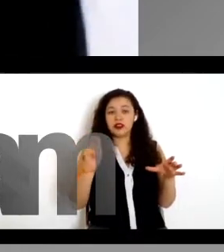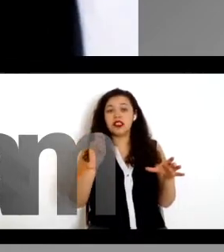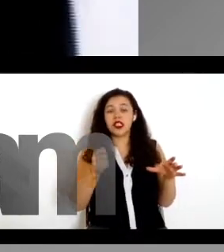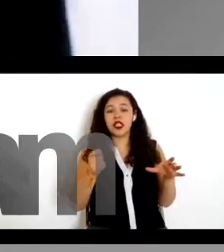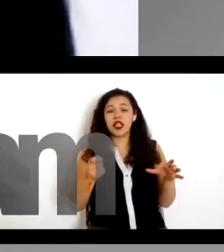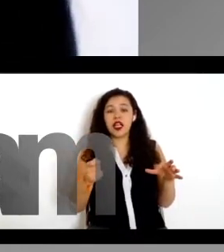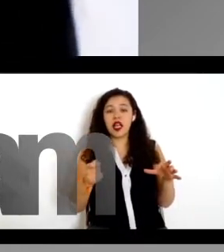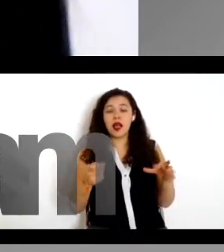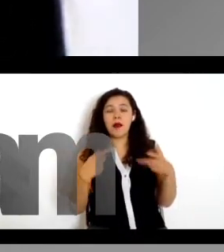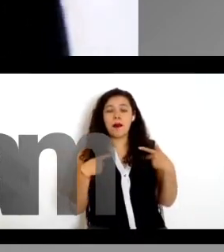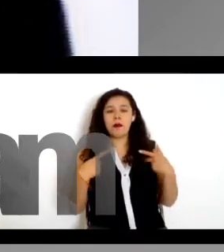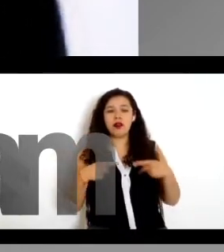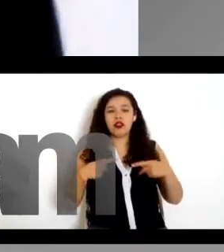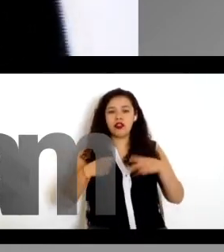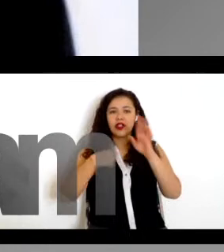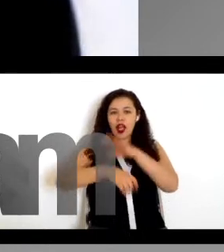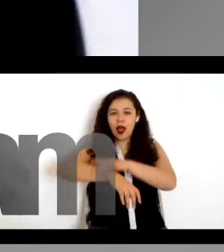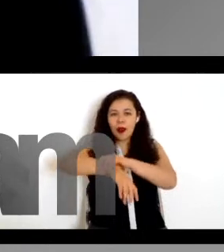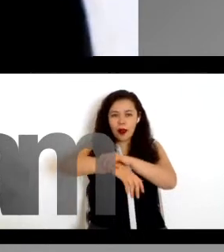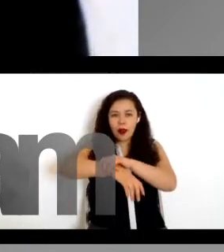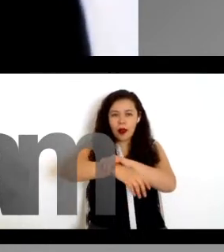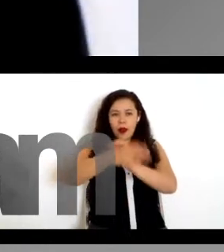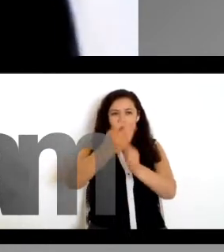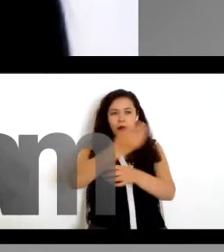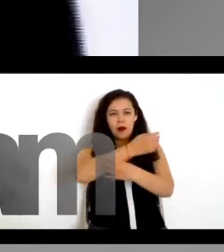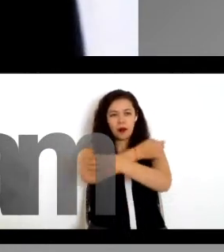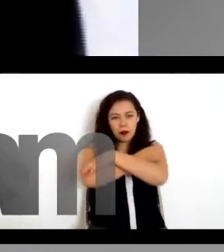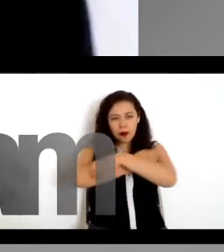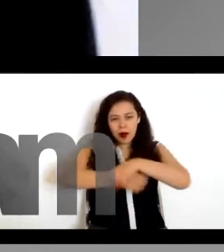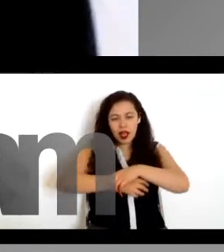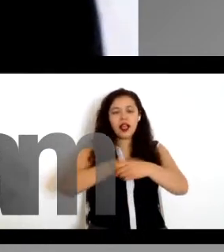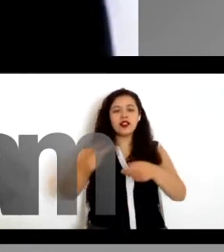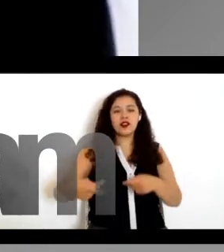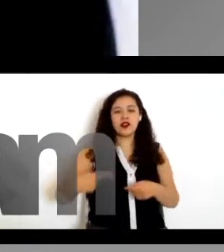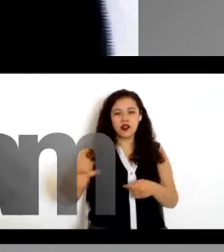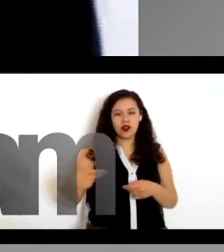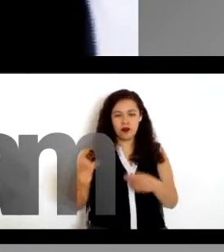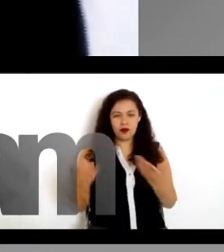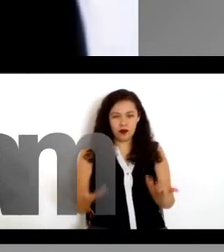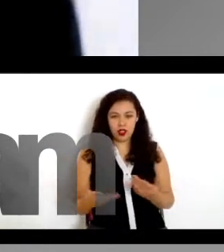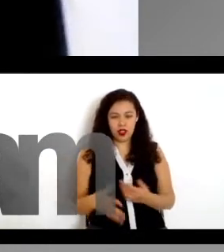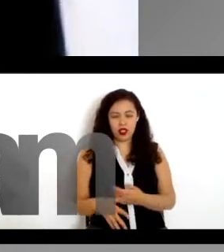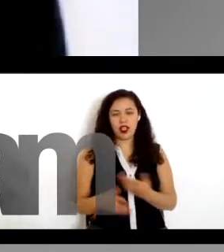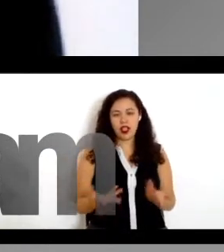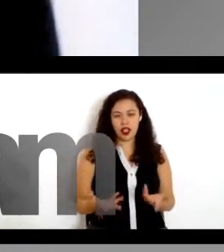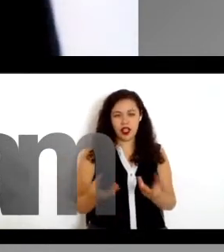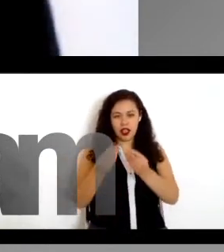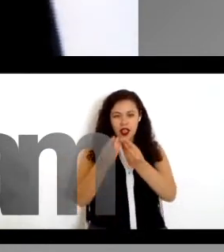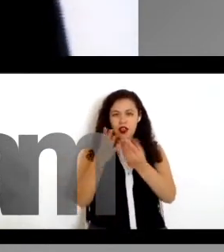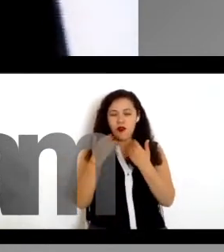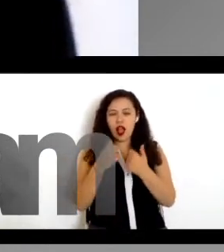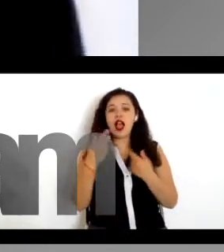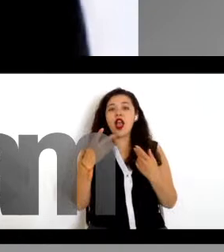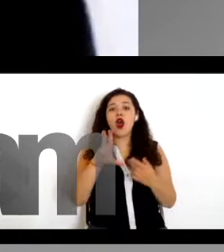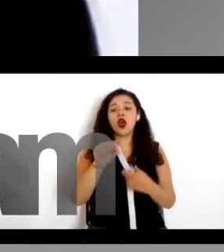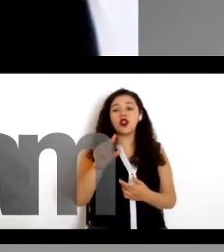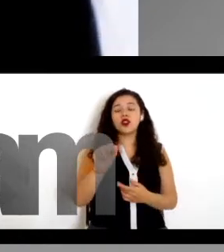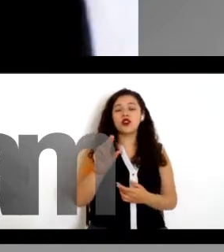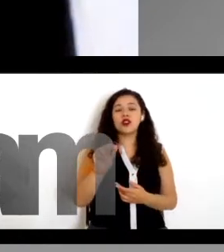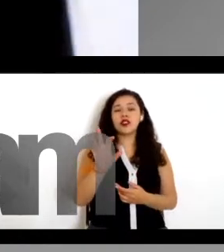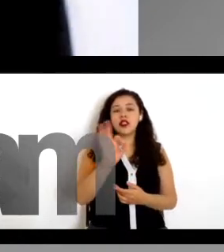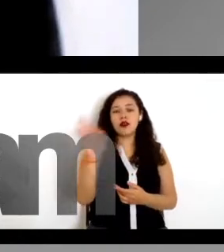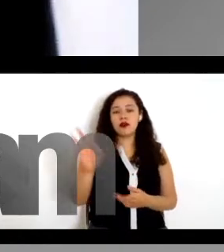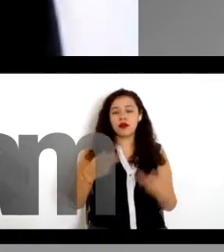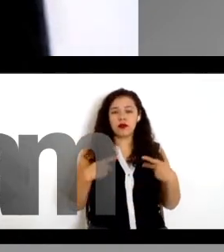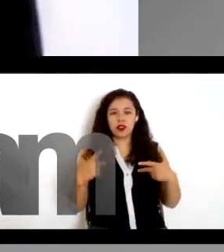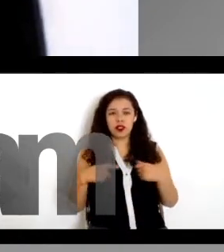algún brazo, alguna pierna. La estadística dice que es el 80% de casos de personas que han padecido alguna enfermedad